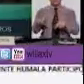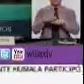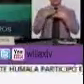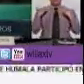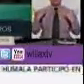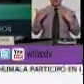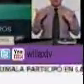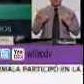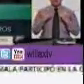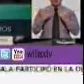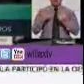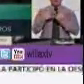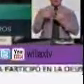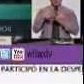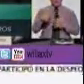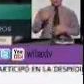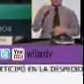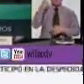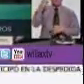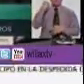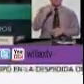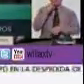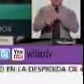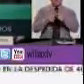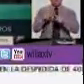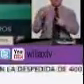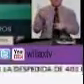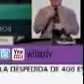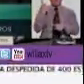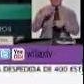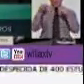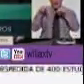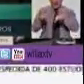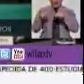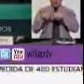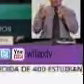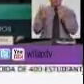afectar los derechos de quienes están en esas reuniones.